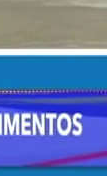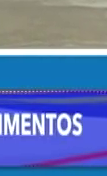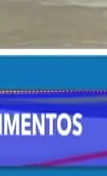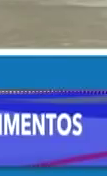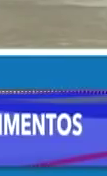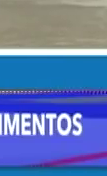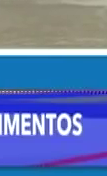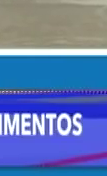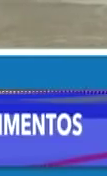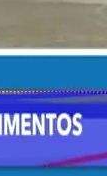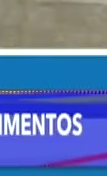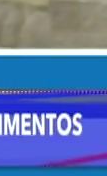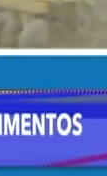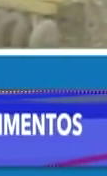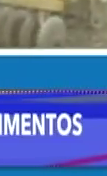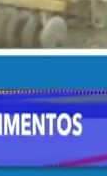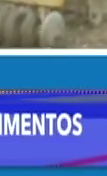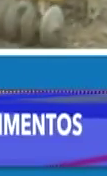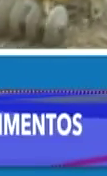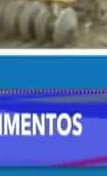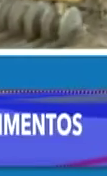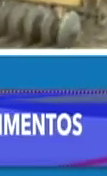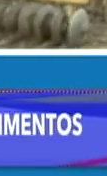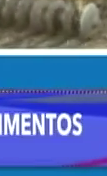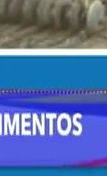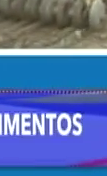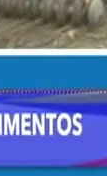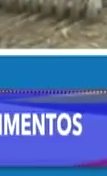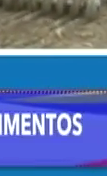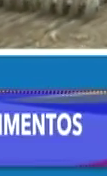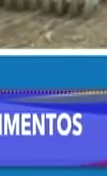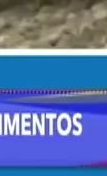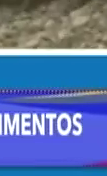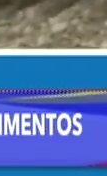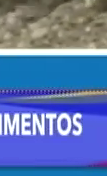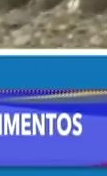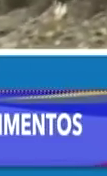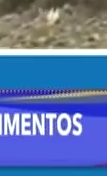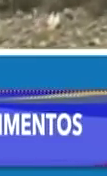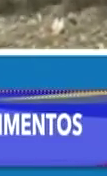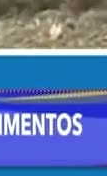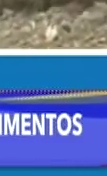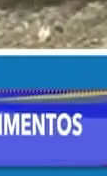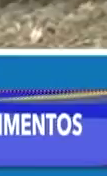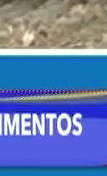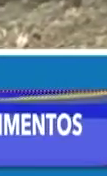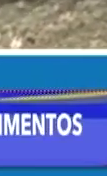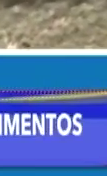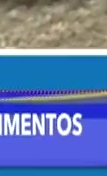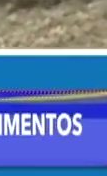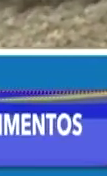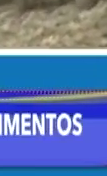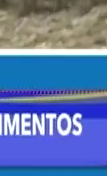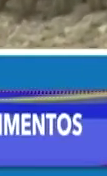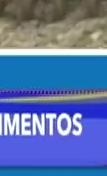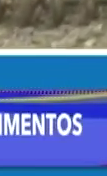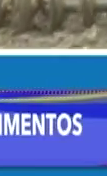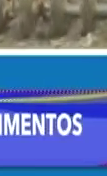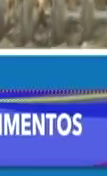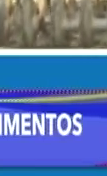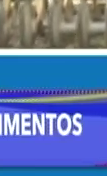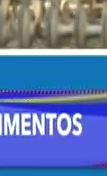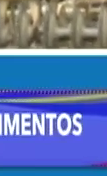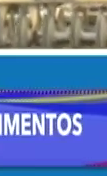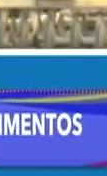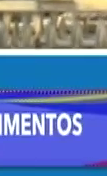se puede venezuela si lo estamos logrando falta mucho todavía camino por transitar pero si lo